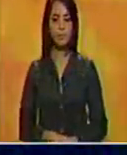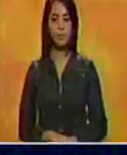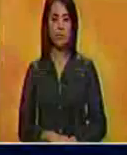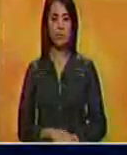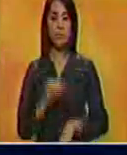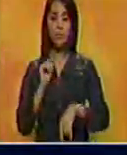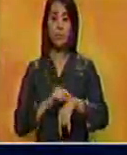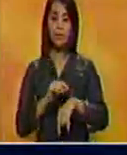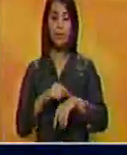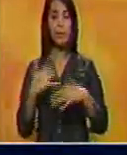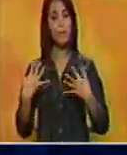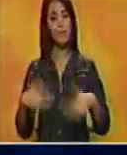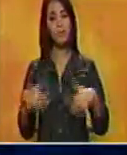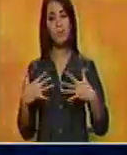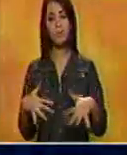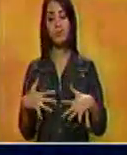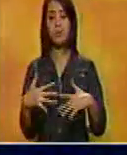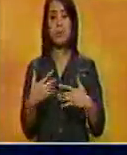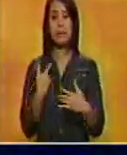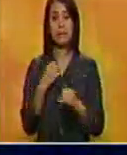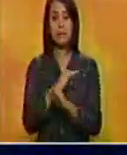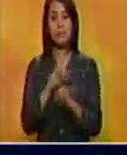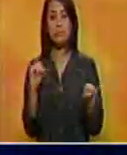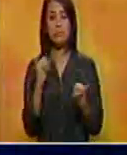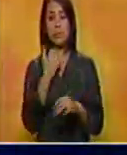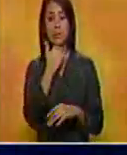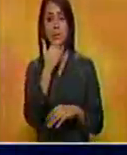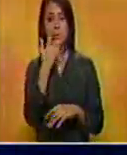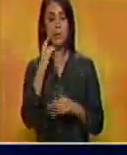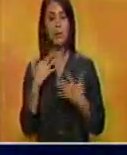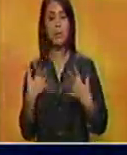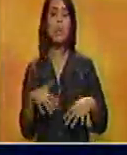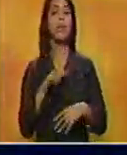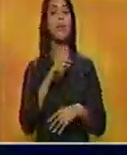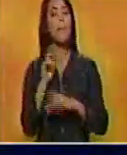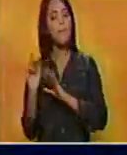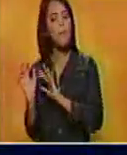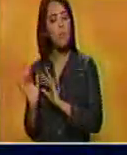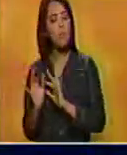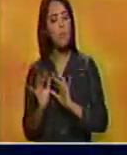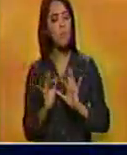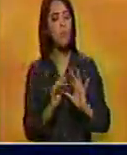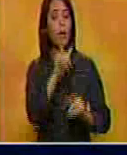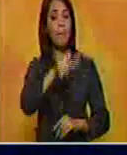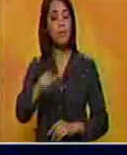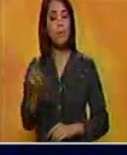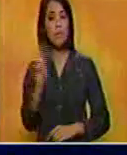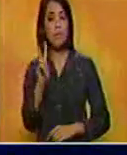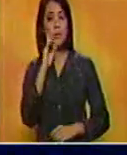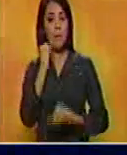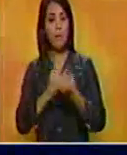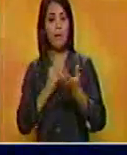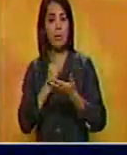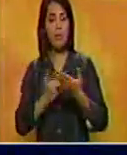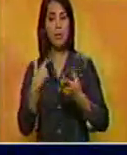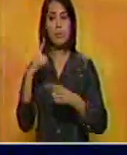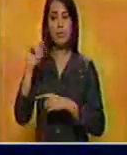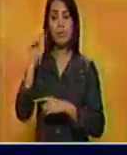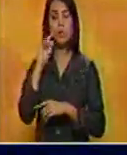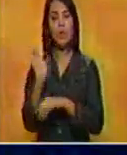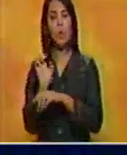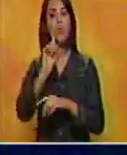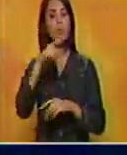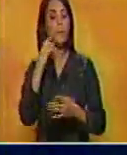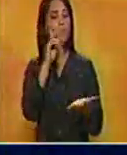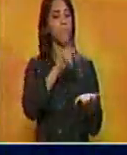El tiempo corría, el plazo se terminaba y por eso el apuro de cientos de venezolanos para registrar su salida de Ecuador y poder ingresar